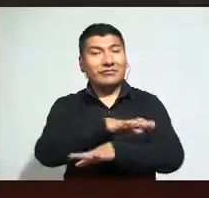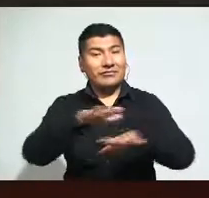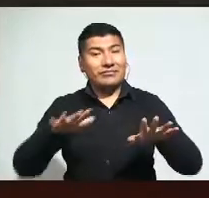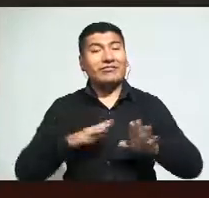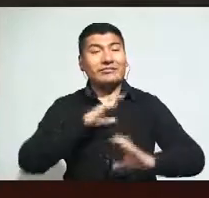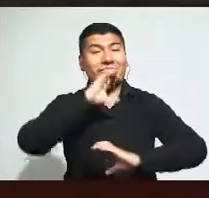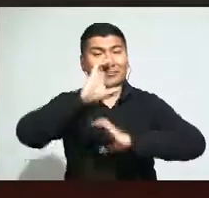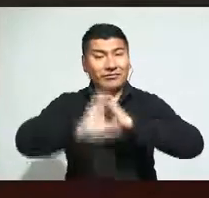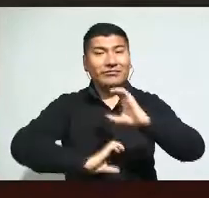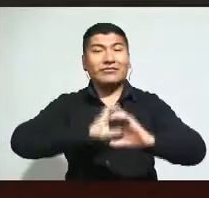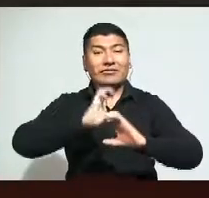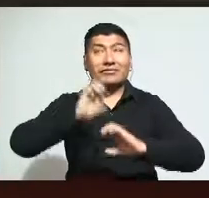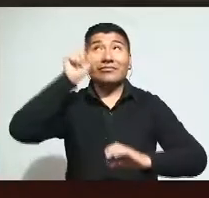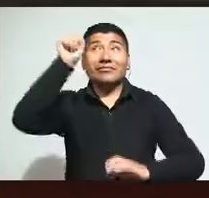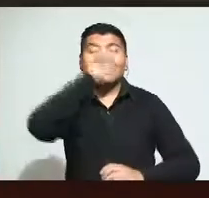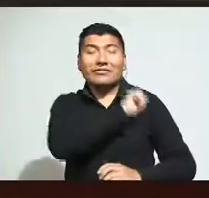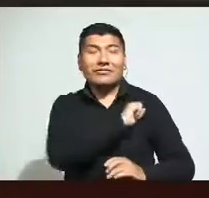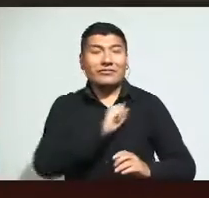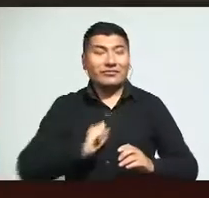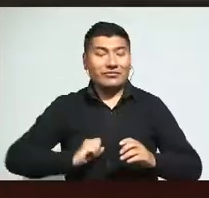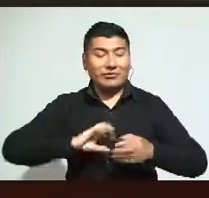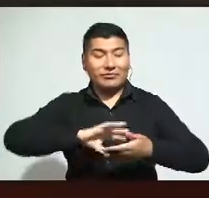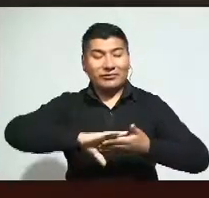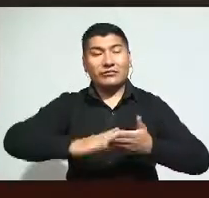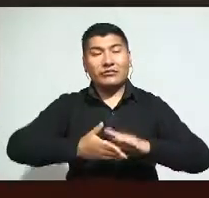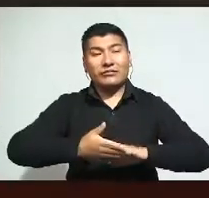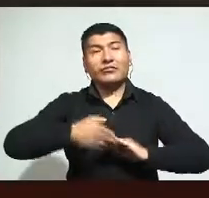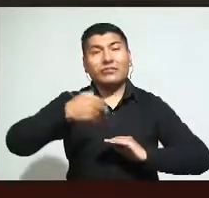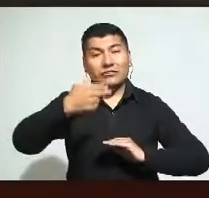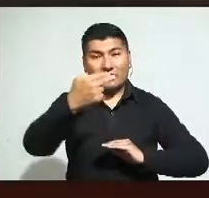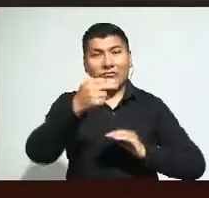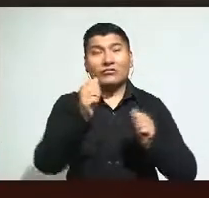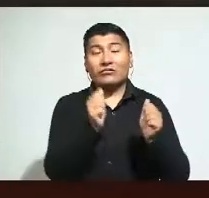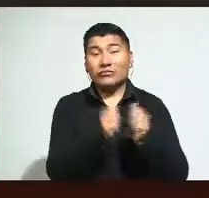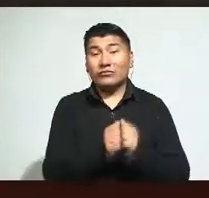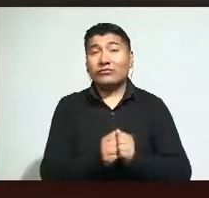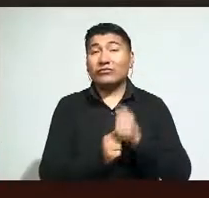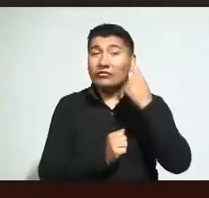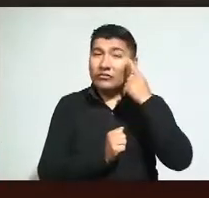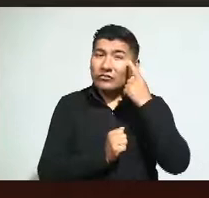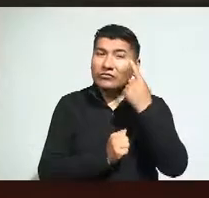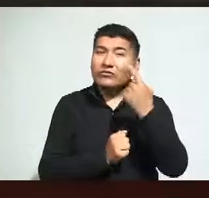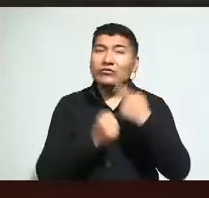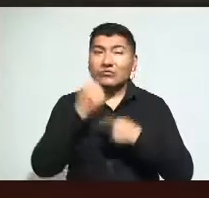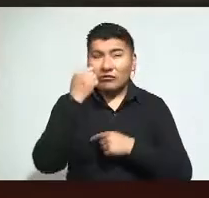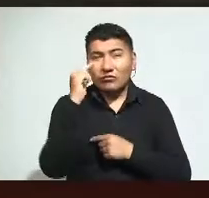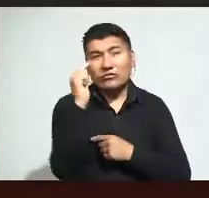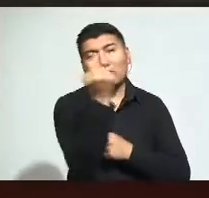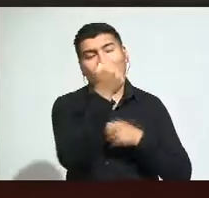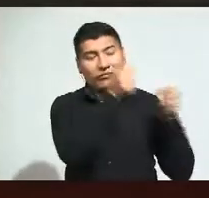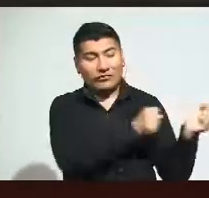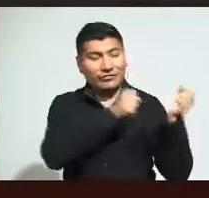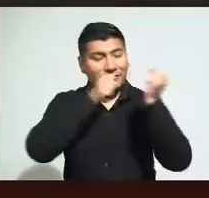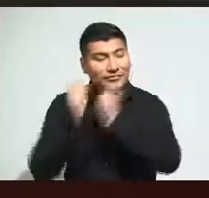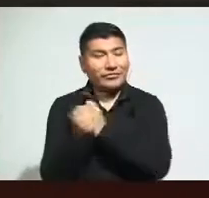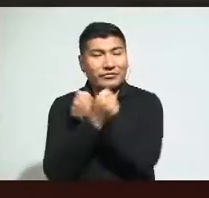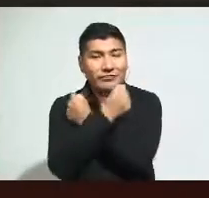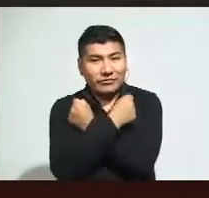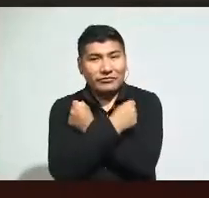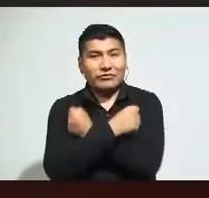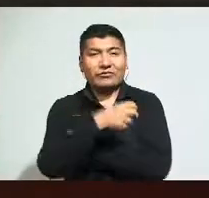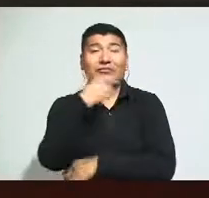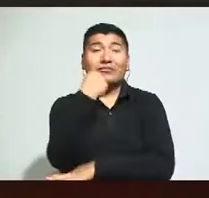el señor de la historia con la sola omnipotencia del amor que es la